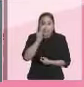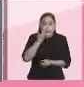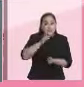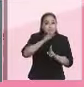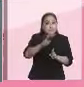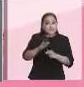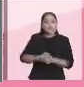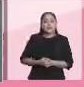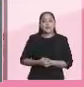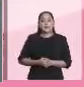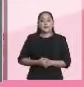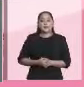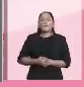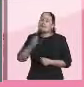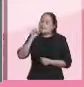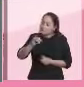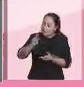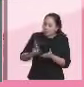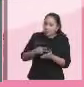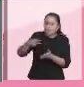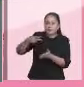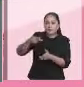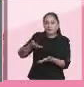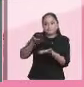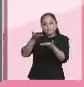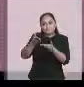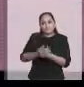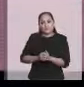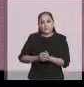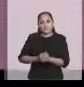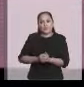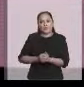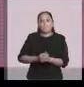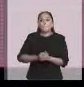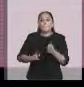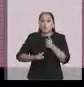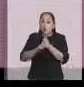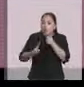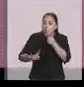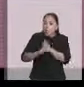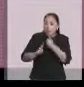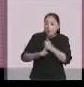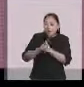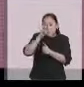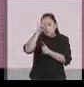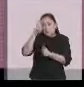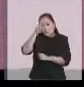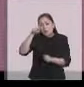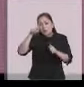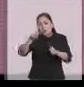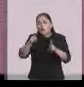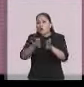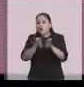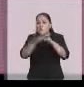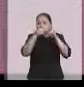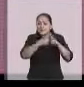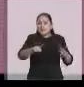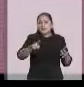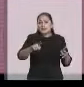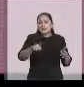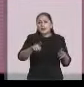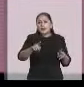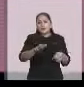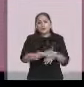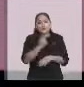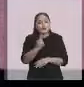más insistir que el problema de la inseguridad y de la violencia se originó por la falta